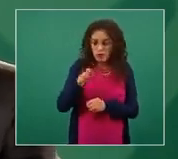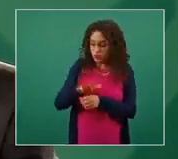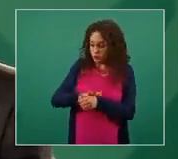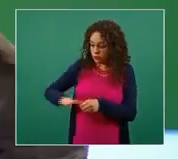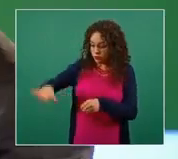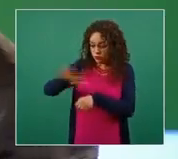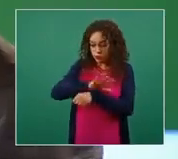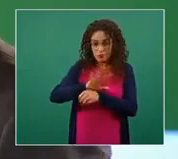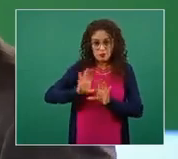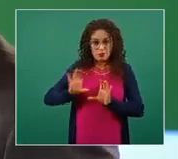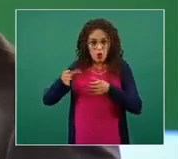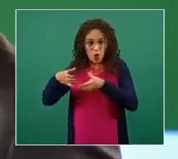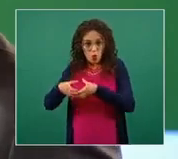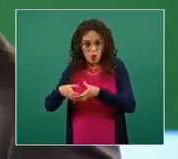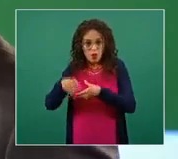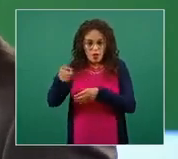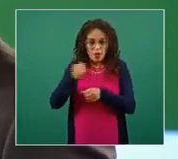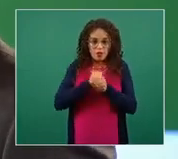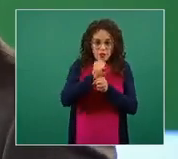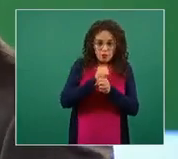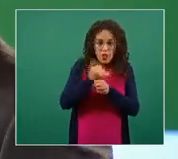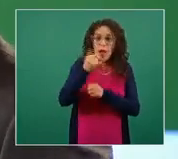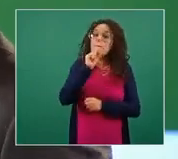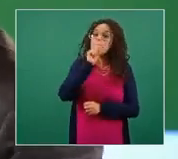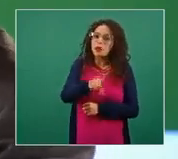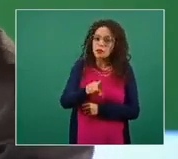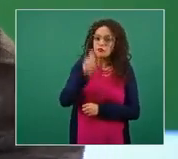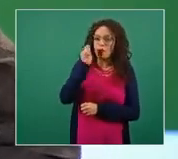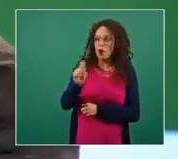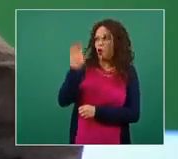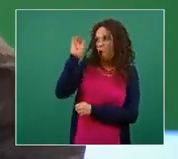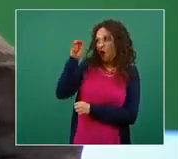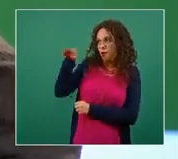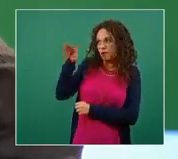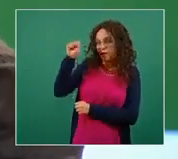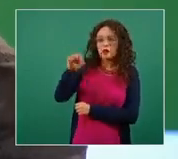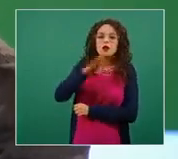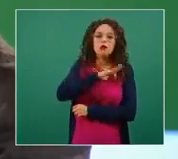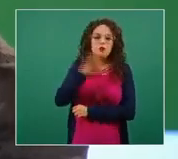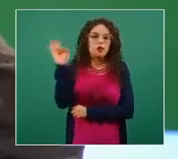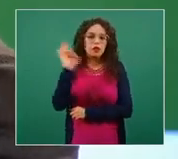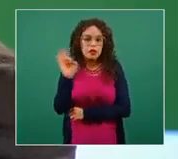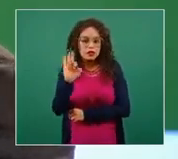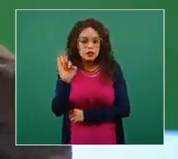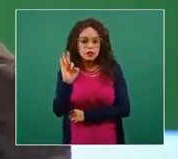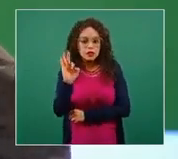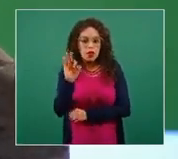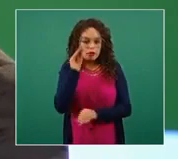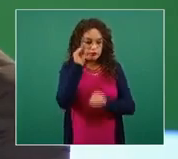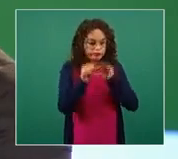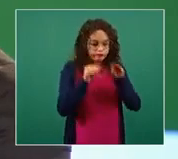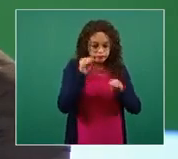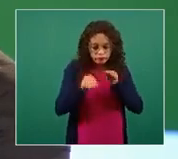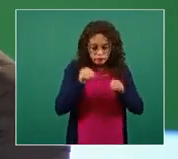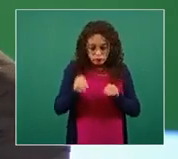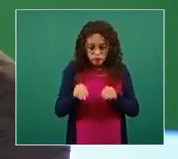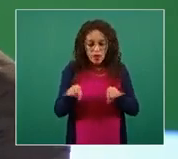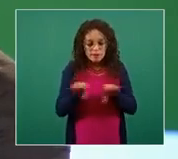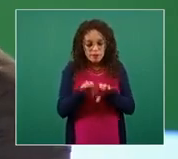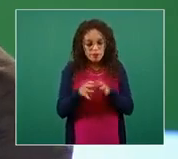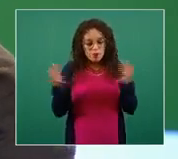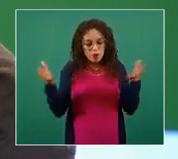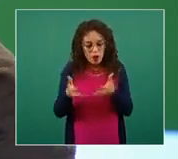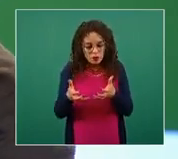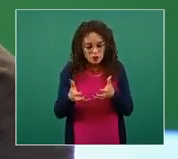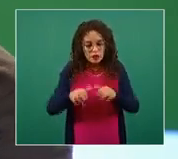global, y también por parte de la Organización Mundial de la Salud, puede haber adaptaciones a la distribución de las